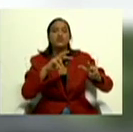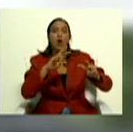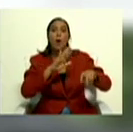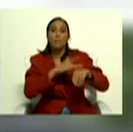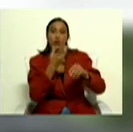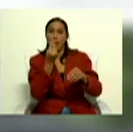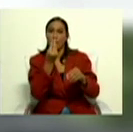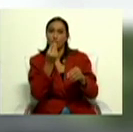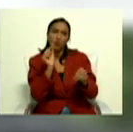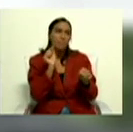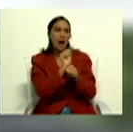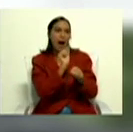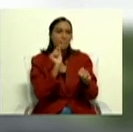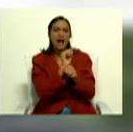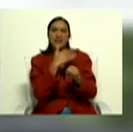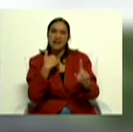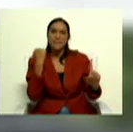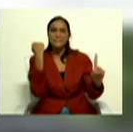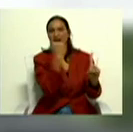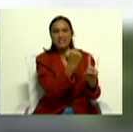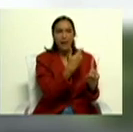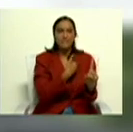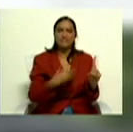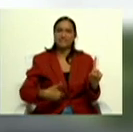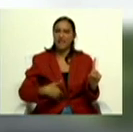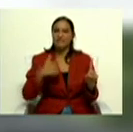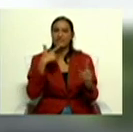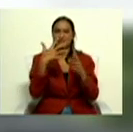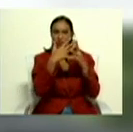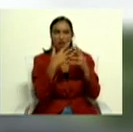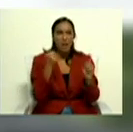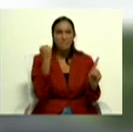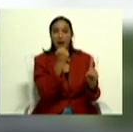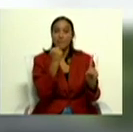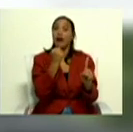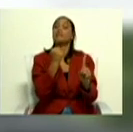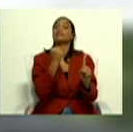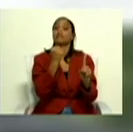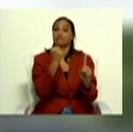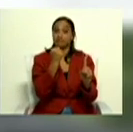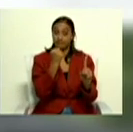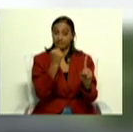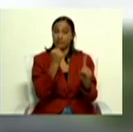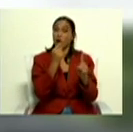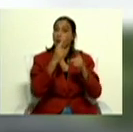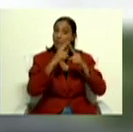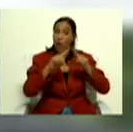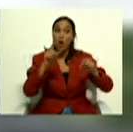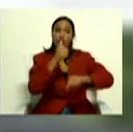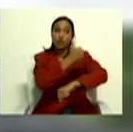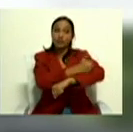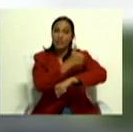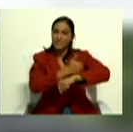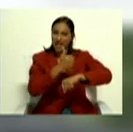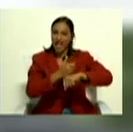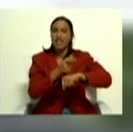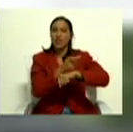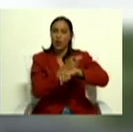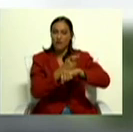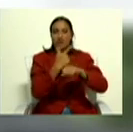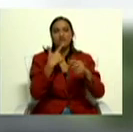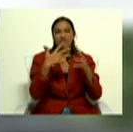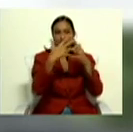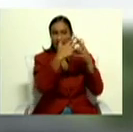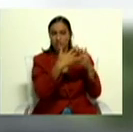creíbles tanto a Biden como a otros funcionarios gubernamentales del ala